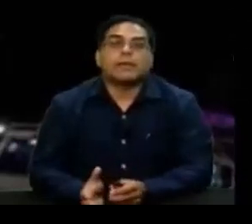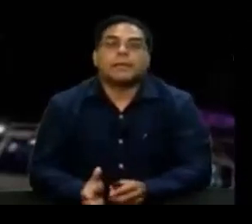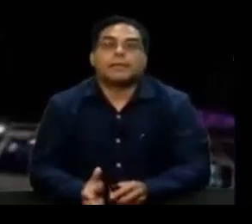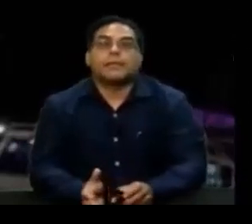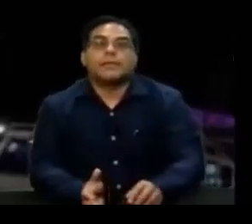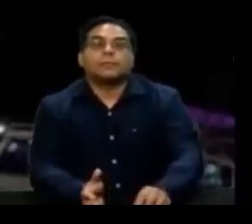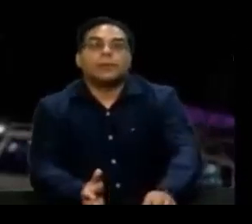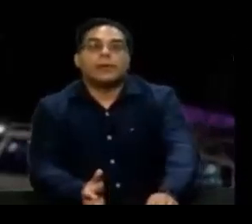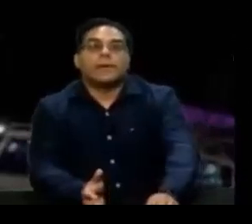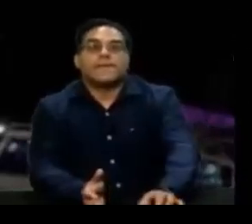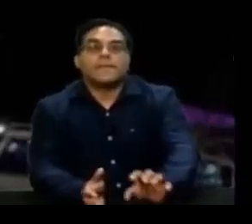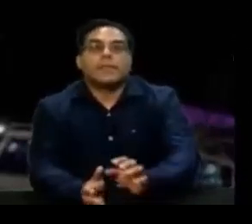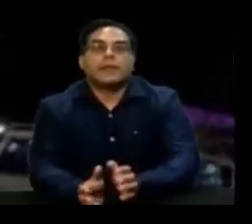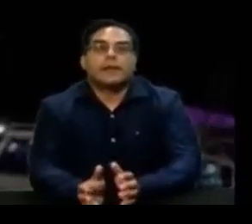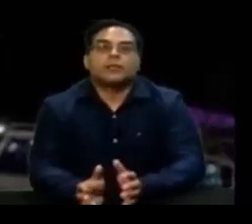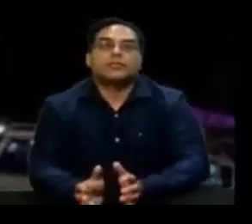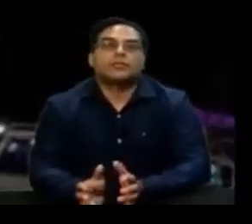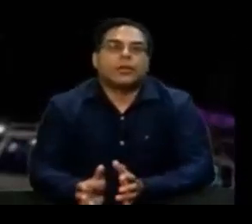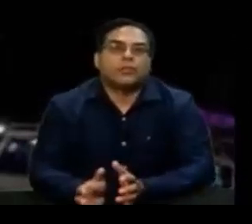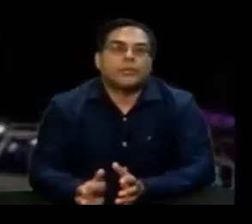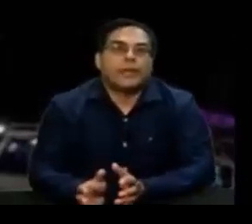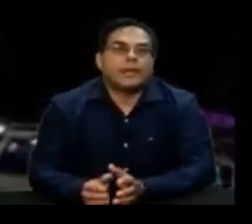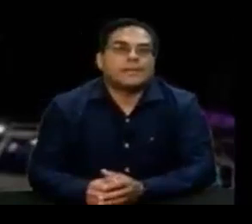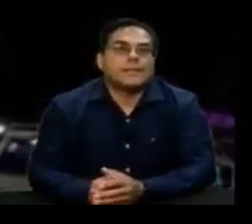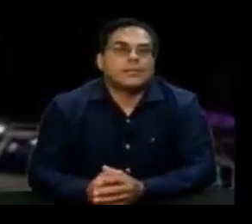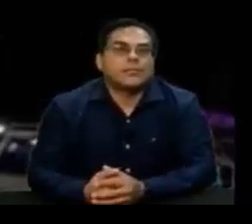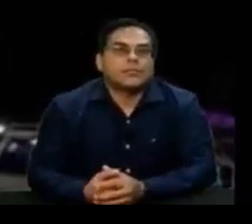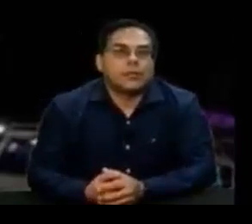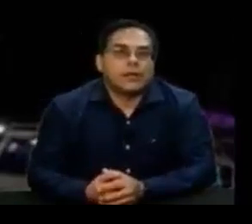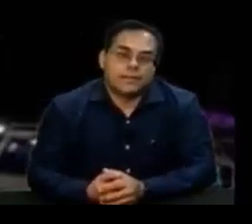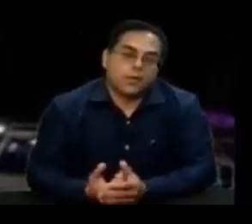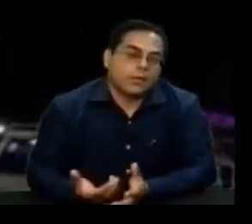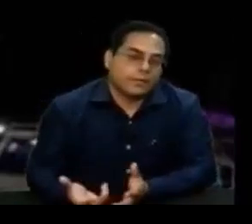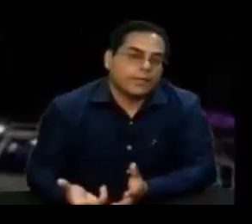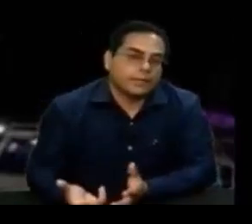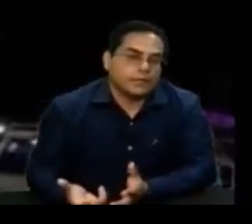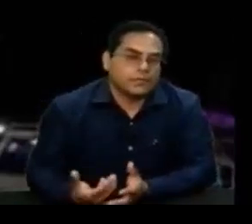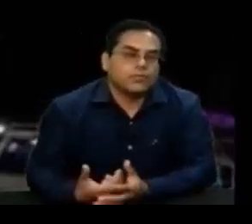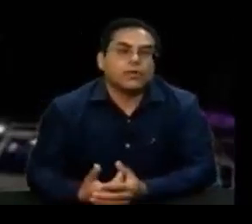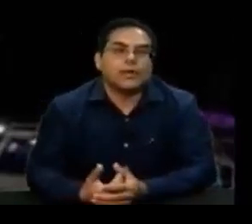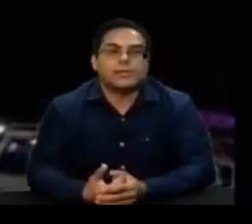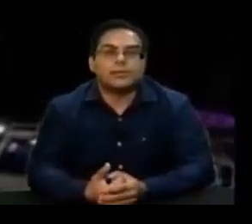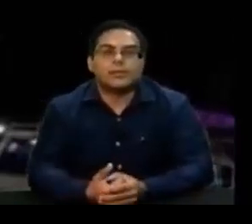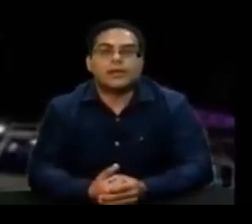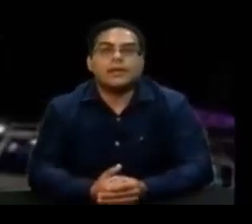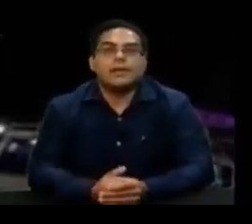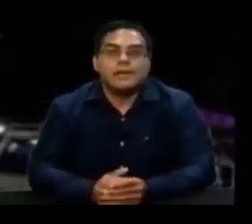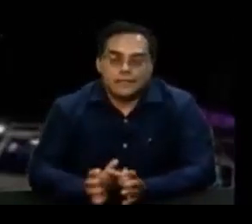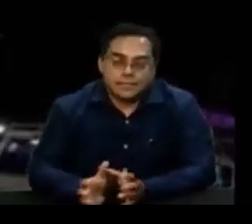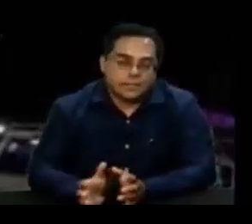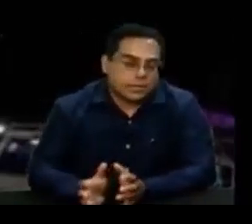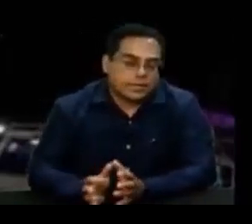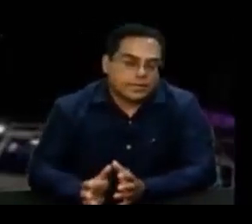Ahora, también debemos saber la constitución anatómica, las inserciones musculares y obviamente la tracción muscular hacia dónde va.